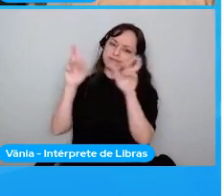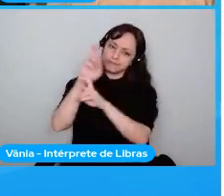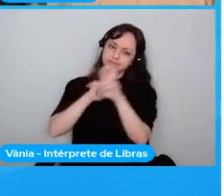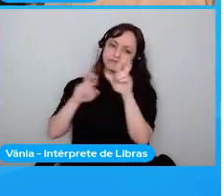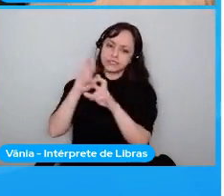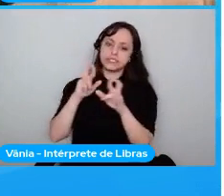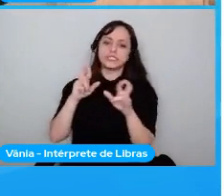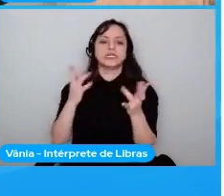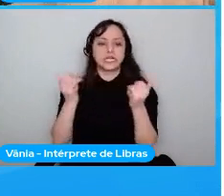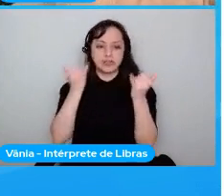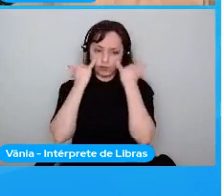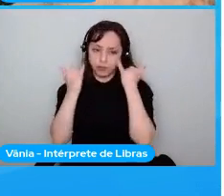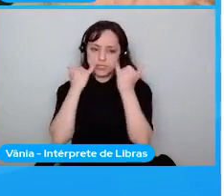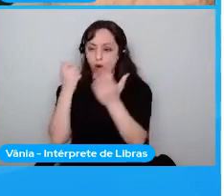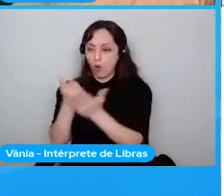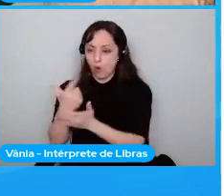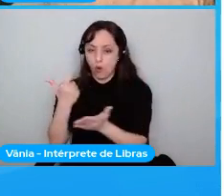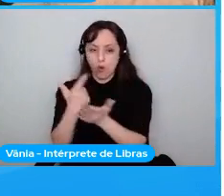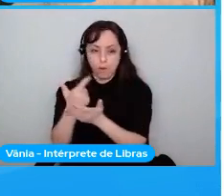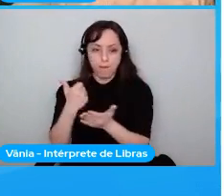información de compras públicas.